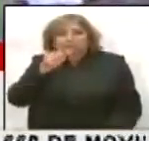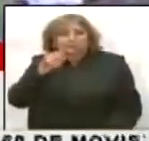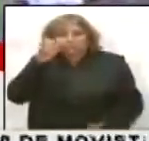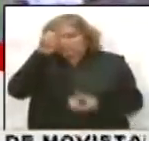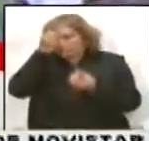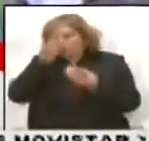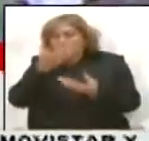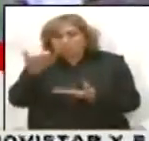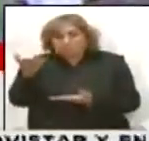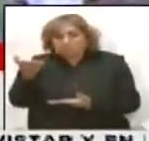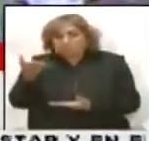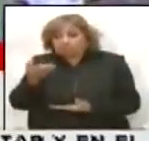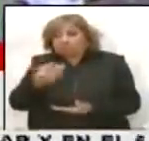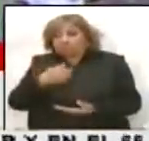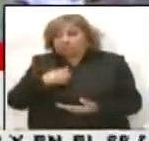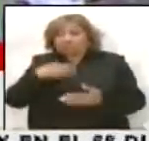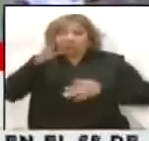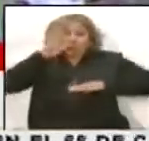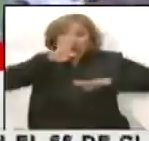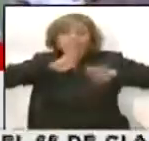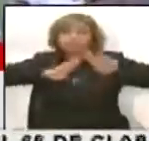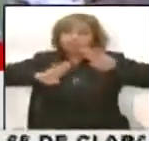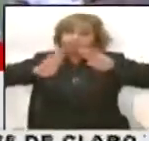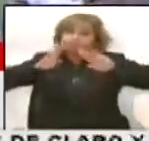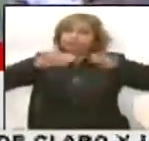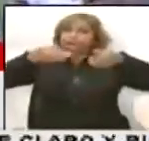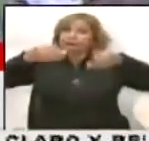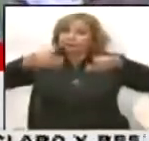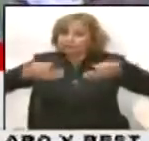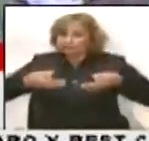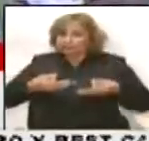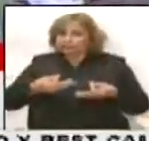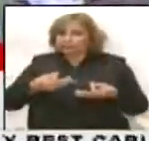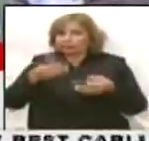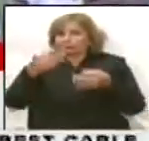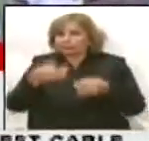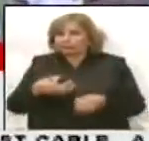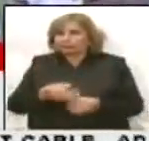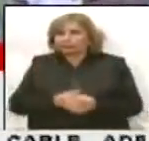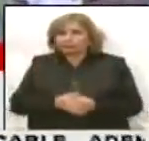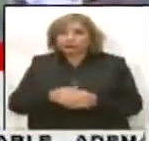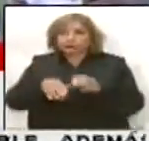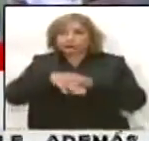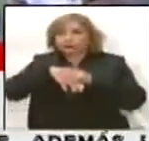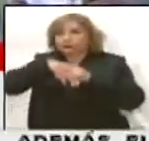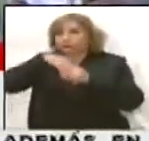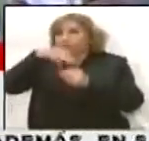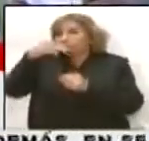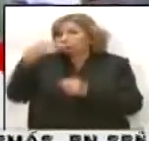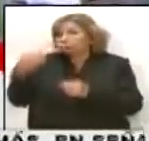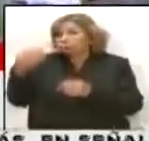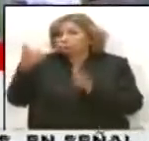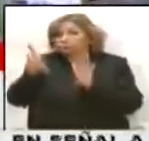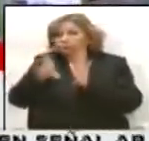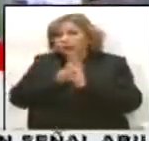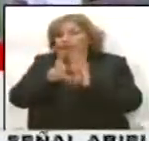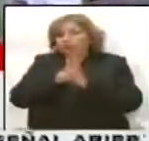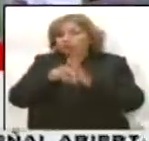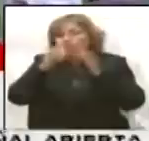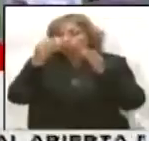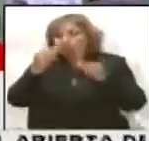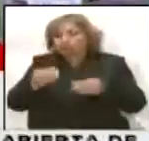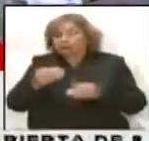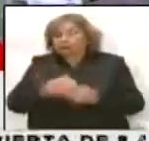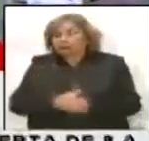al respecto y a mí sí me preocuparía que se estén tomando decisiones que van justamente por fuera de un análisis legal, un análisis de lo que